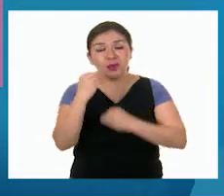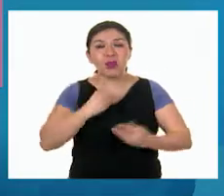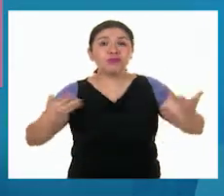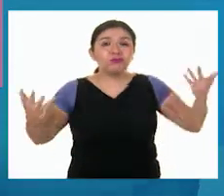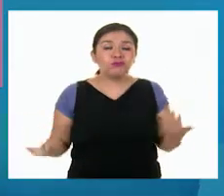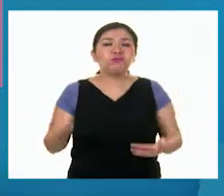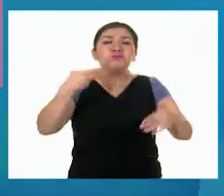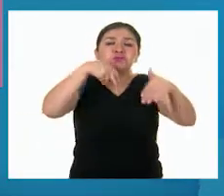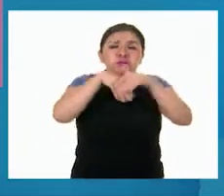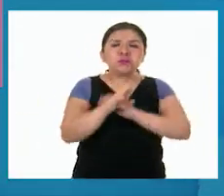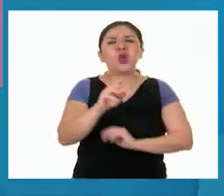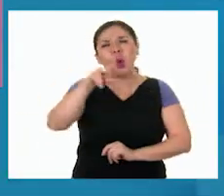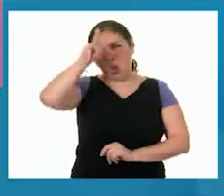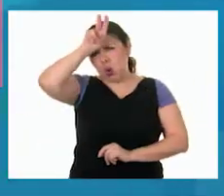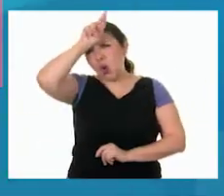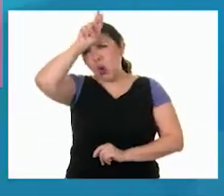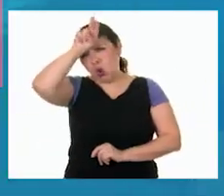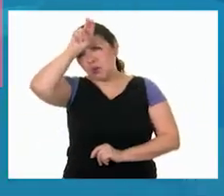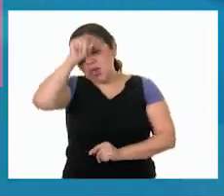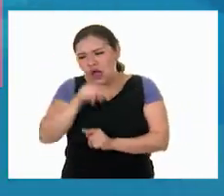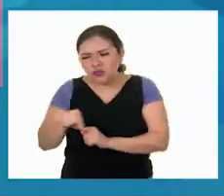Habitaba la hormiga